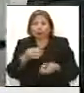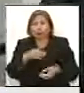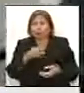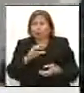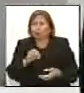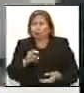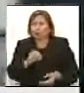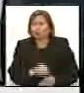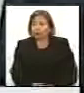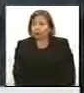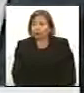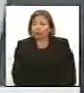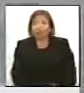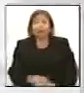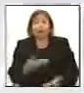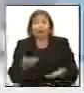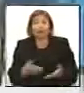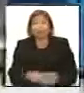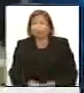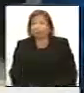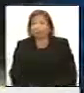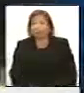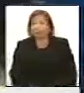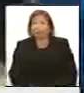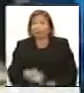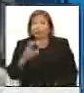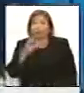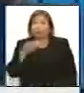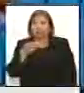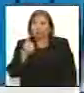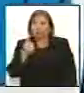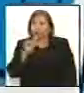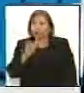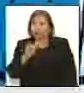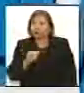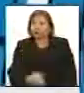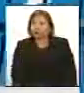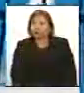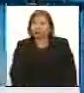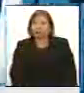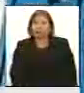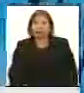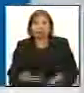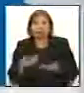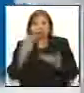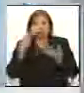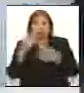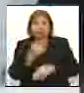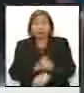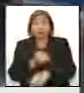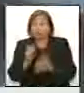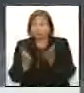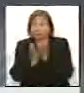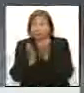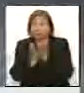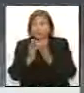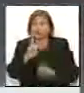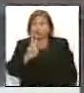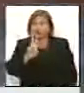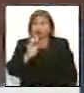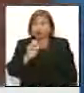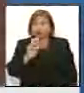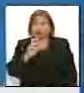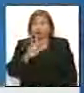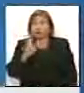recursos que se requieren para ello. En Chancay realizó una visita inopinada a la institución educativa